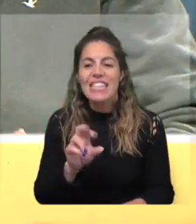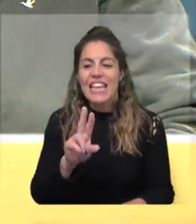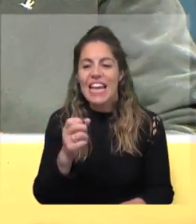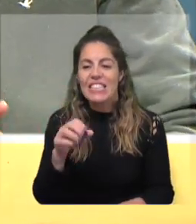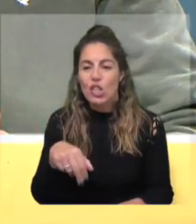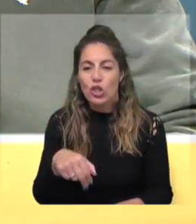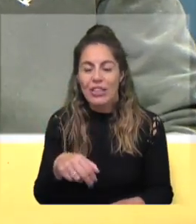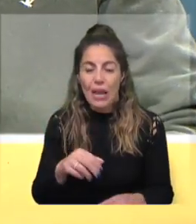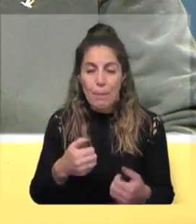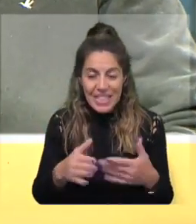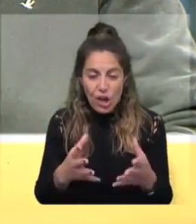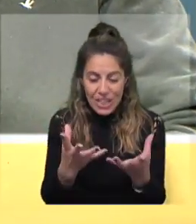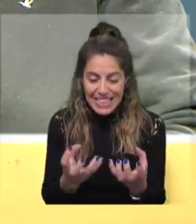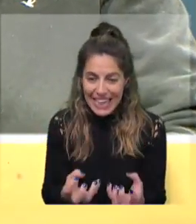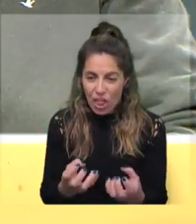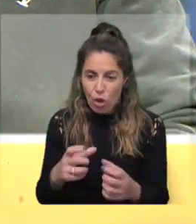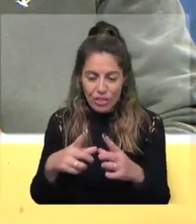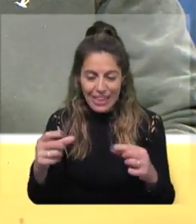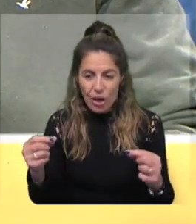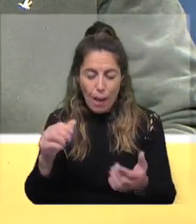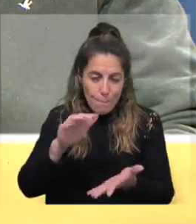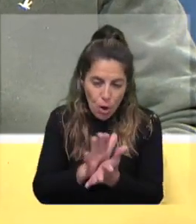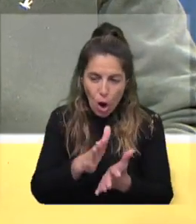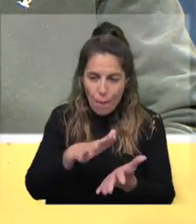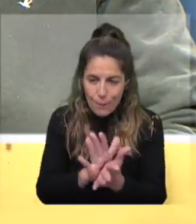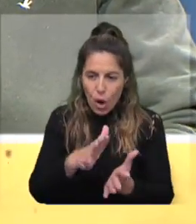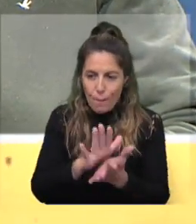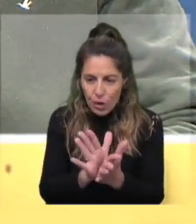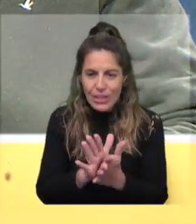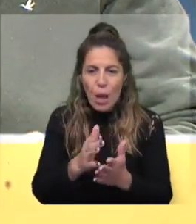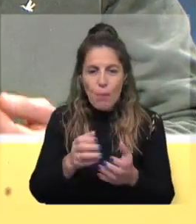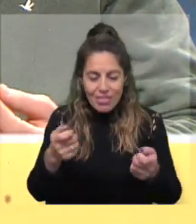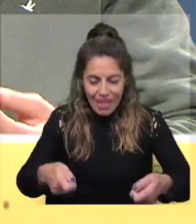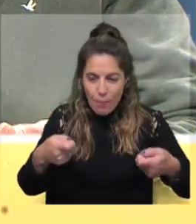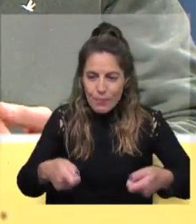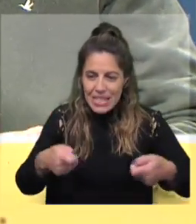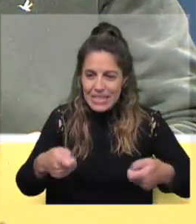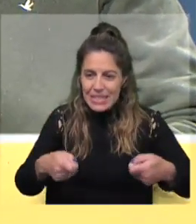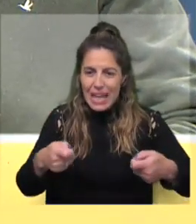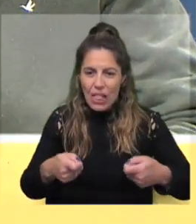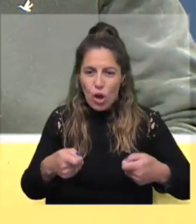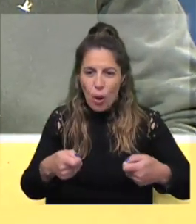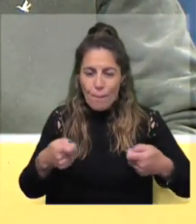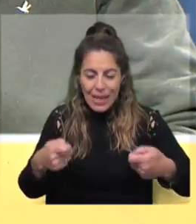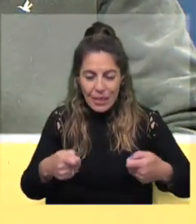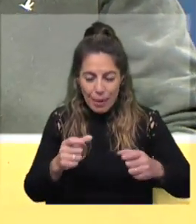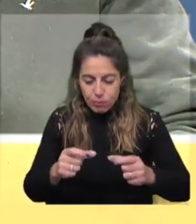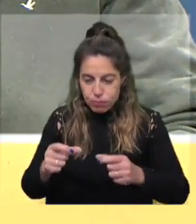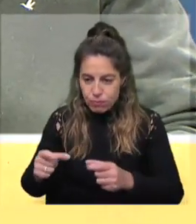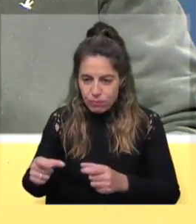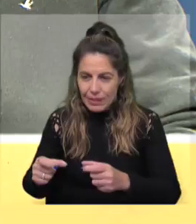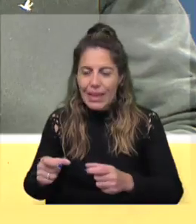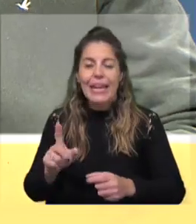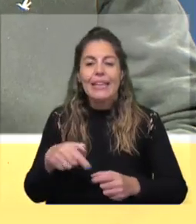de la hoja, con el molido de la hoja, el tamizado para tener como que partículas de la hoja del mismo tamaño,